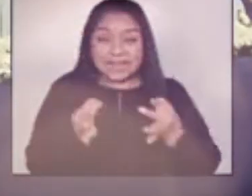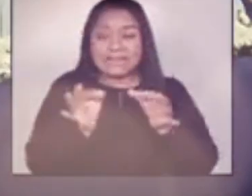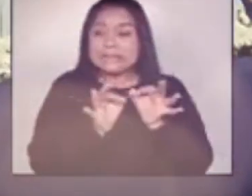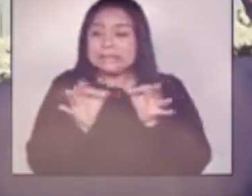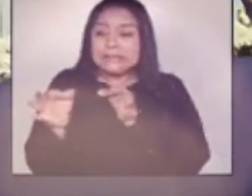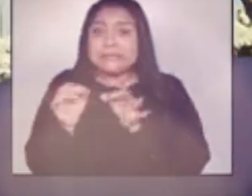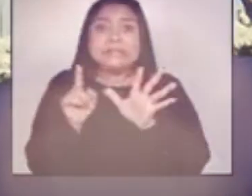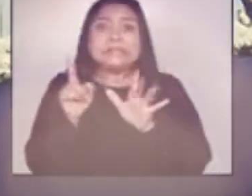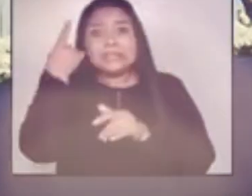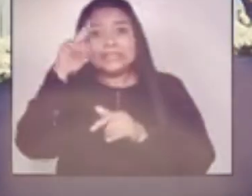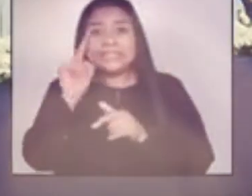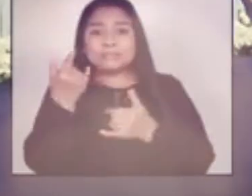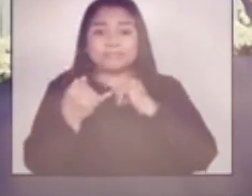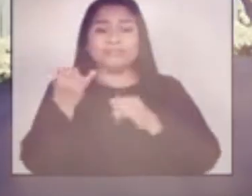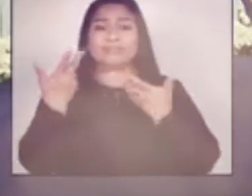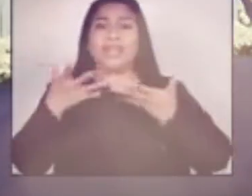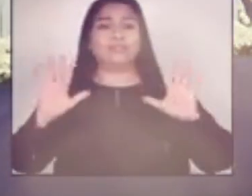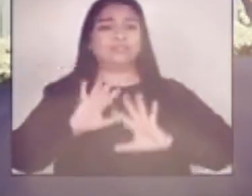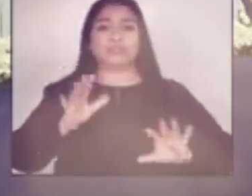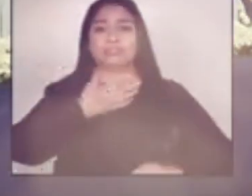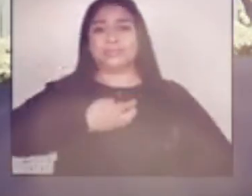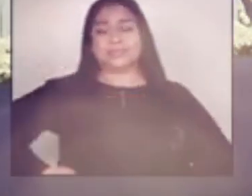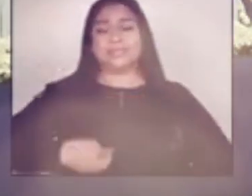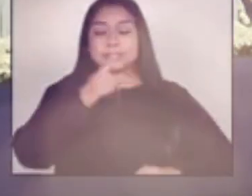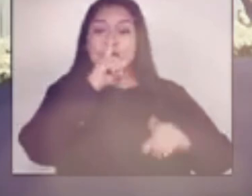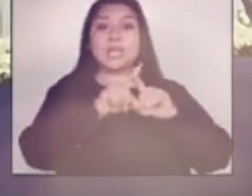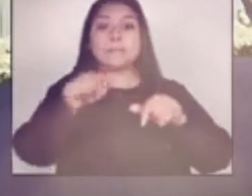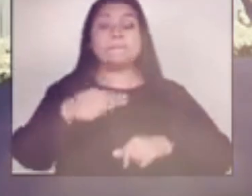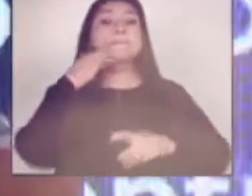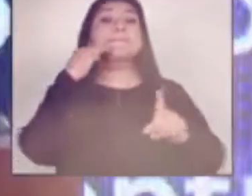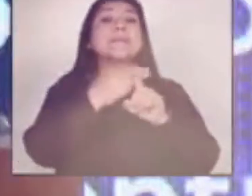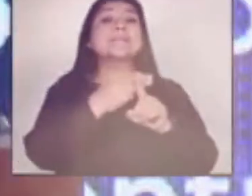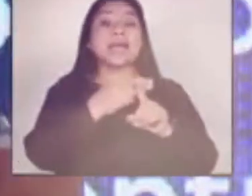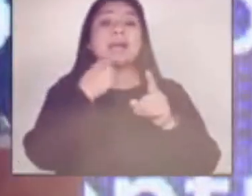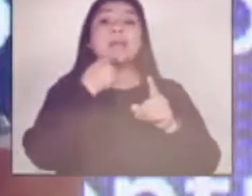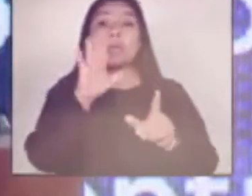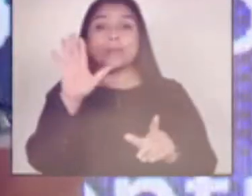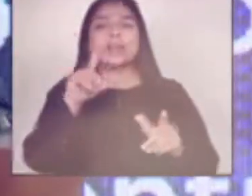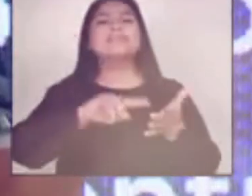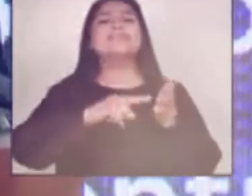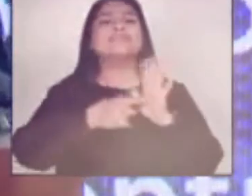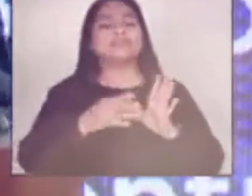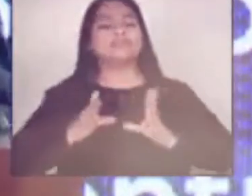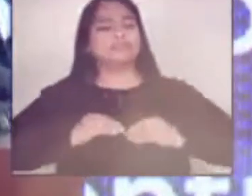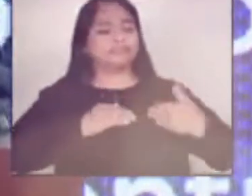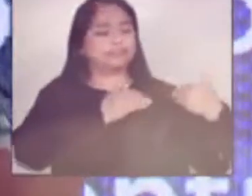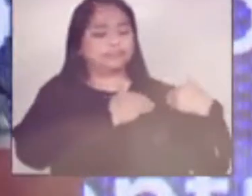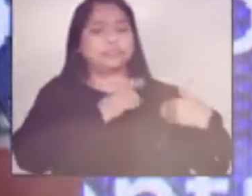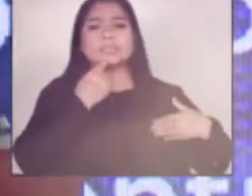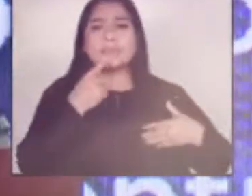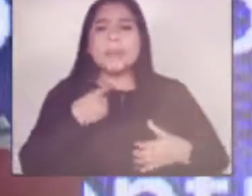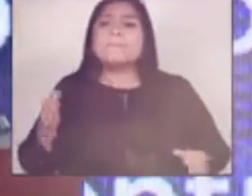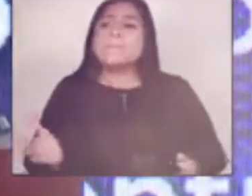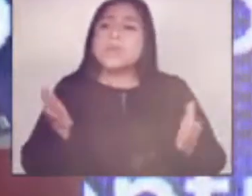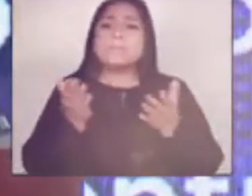presidencia. Pero más que una meta cumplida, es un orgullo decirles que refleja nuestro compromiso con la prosperidad y el